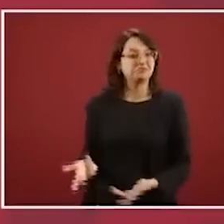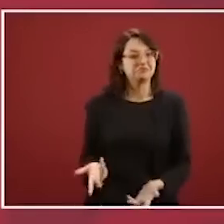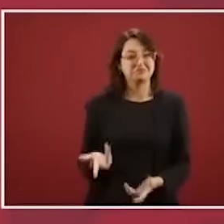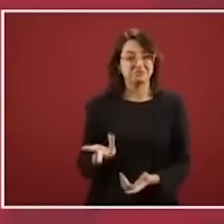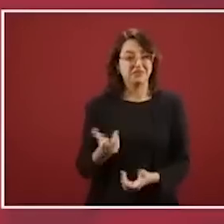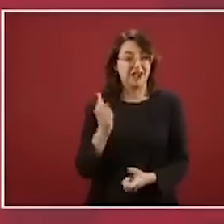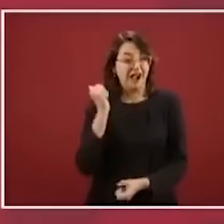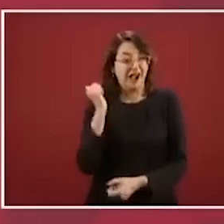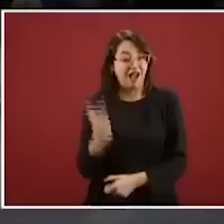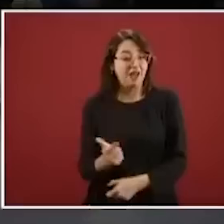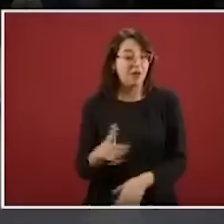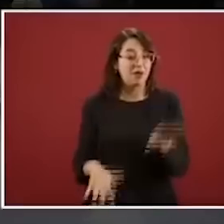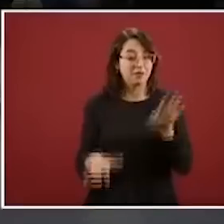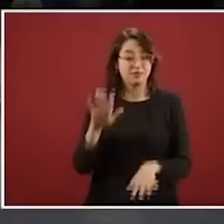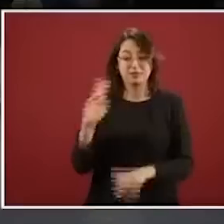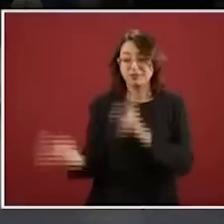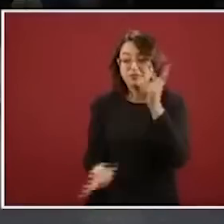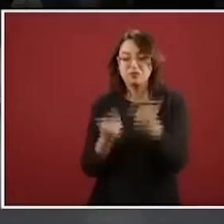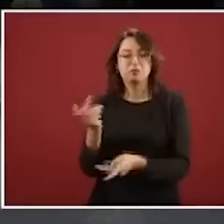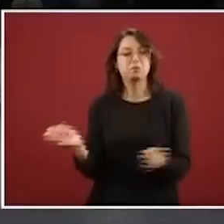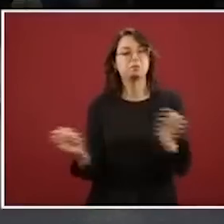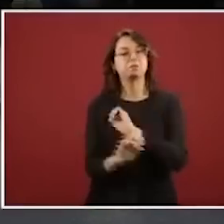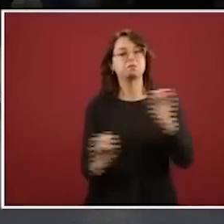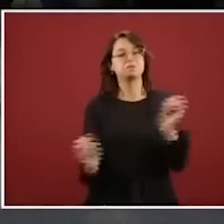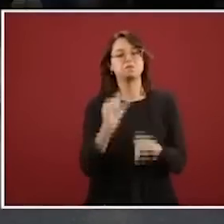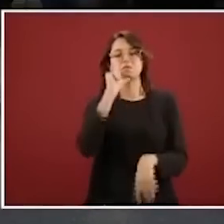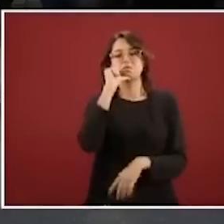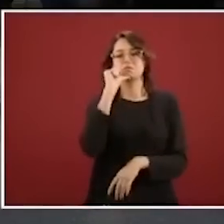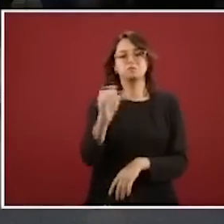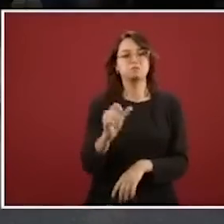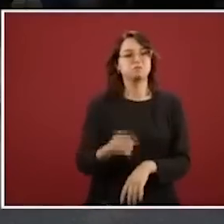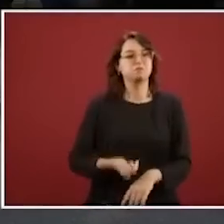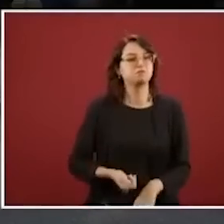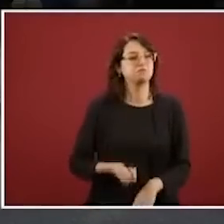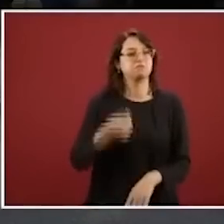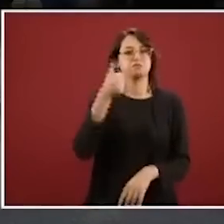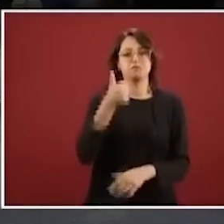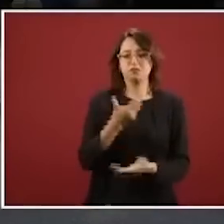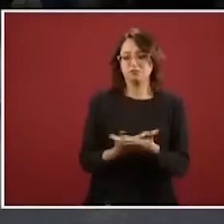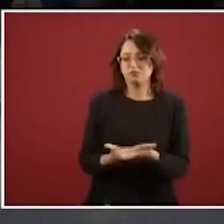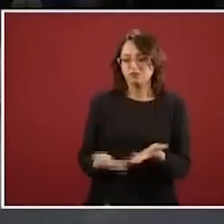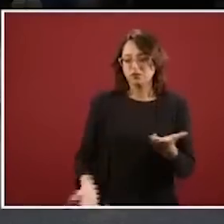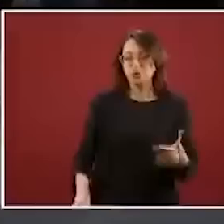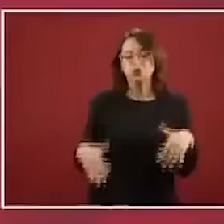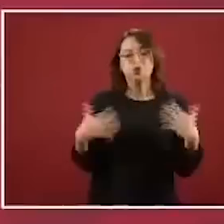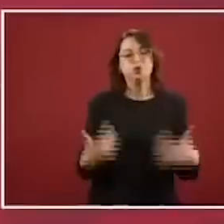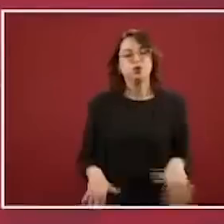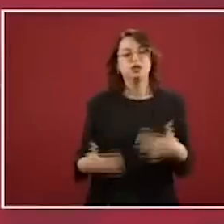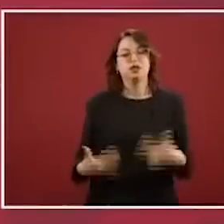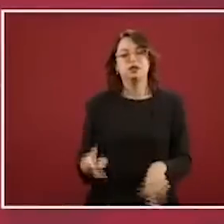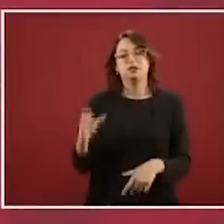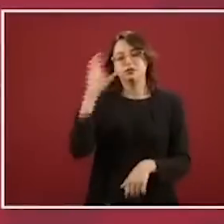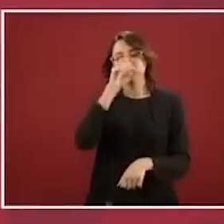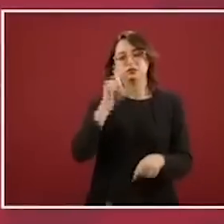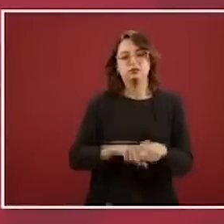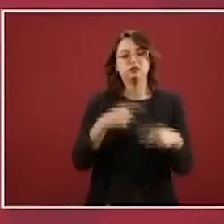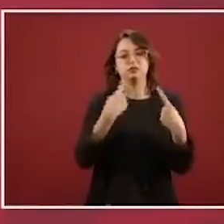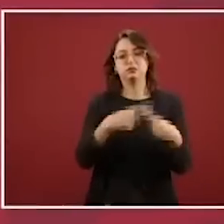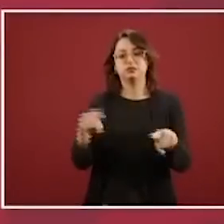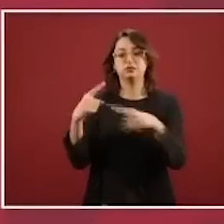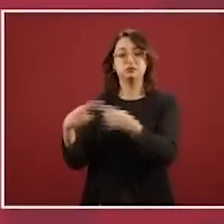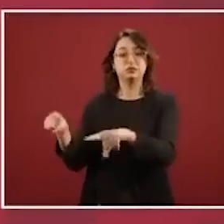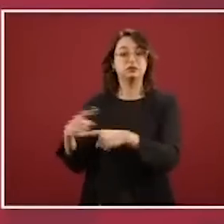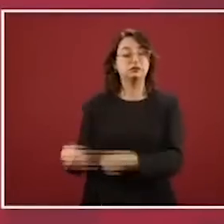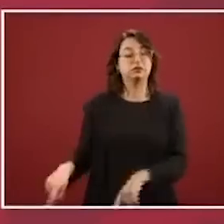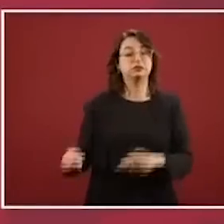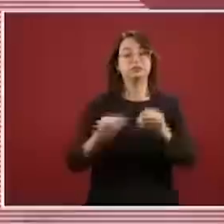de que se haya hecho una consulta con esta envergadura. Por un lado, atendiendo la gran diversidad cultural del sureste de nuestro